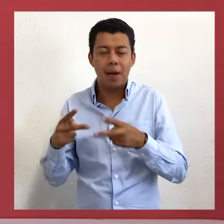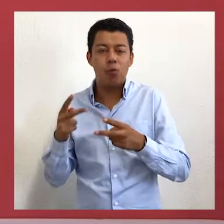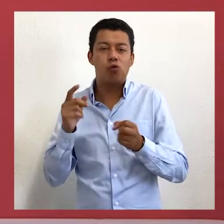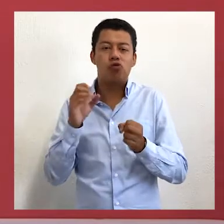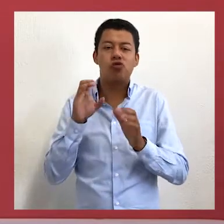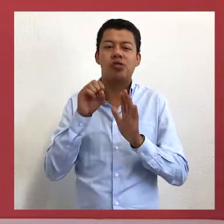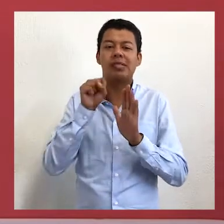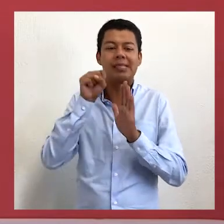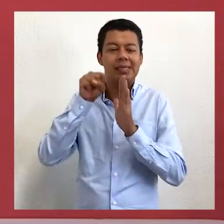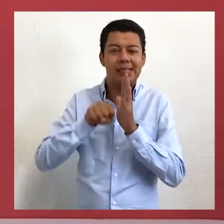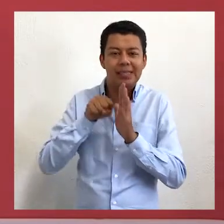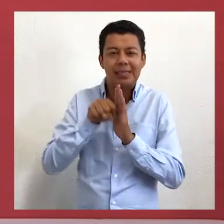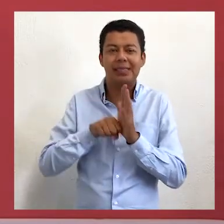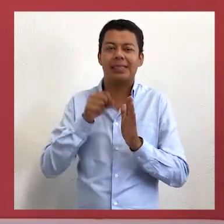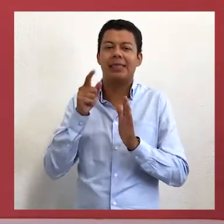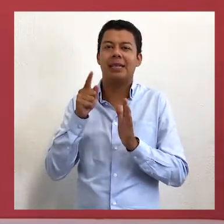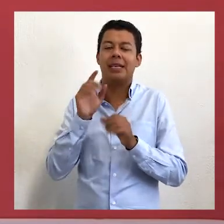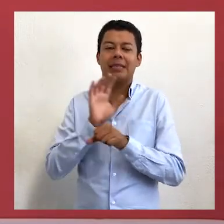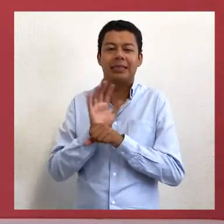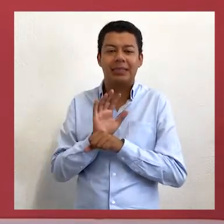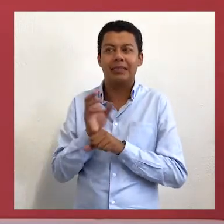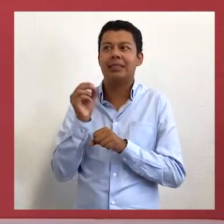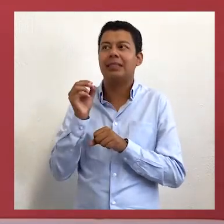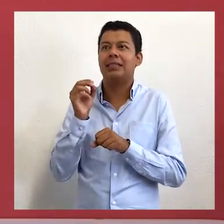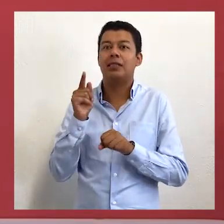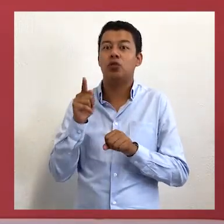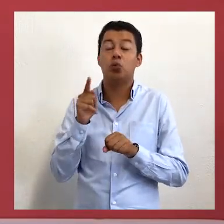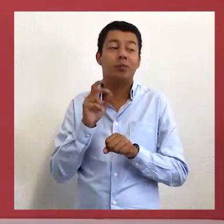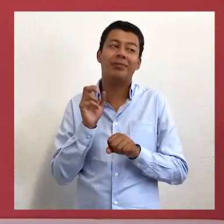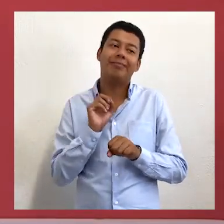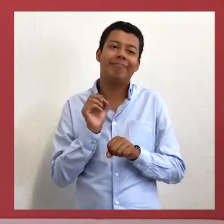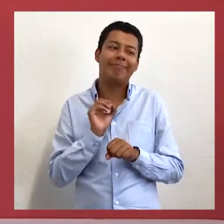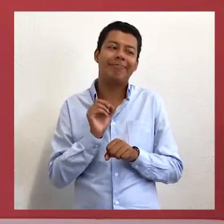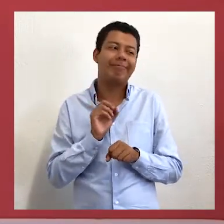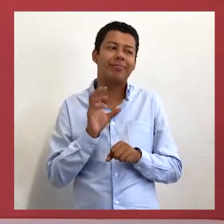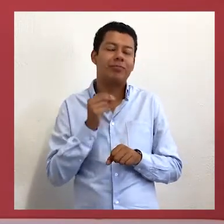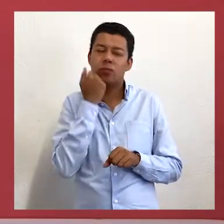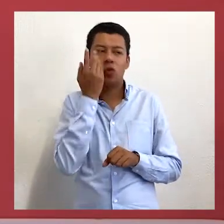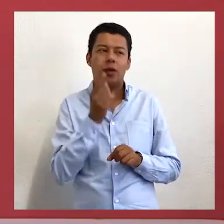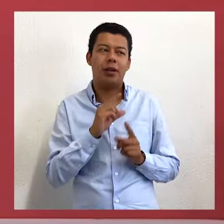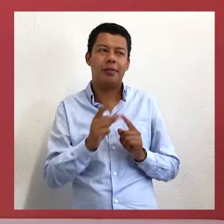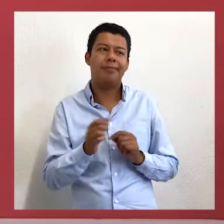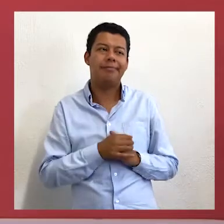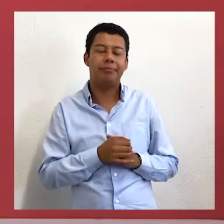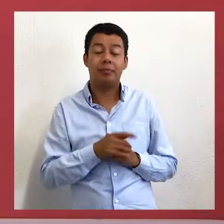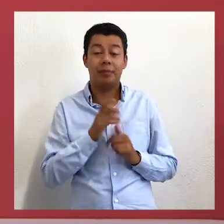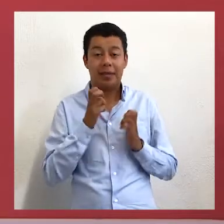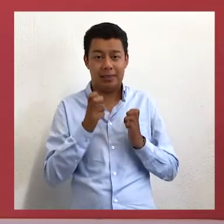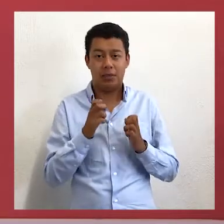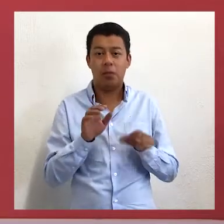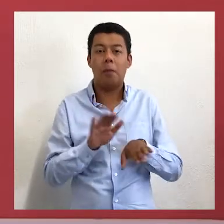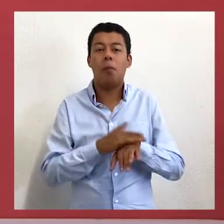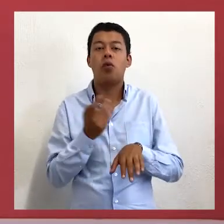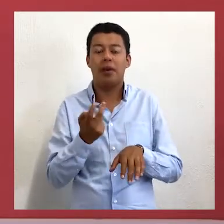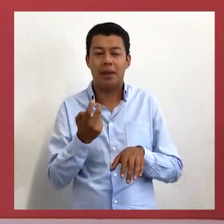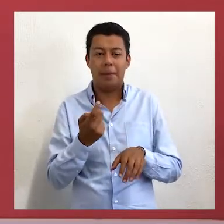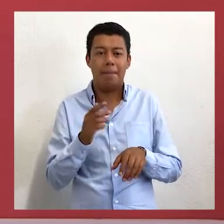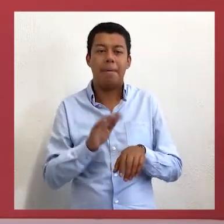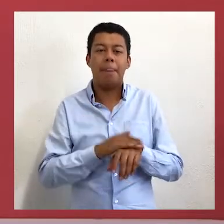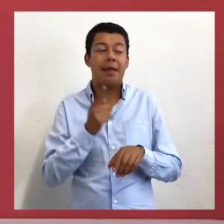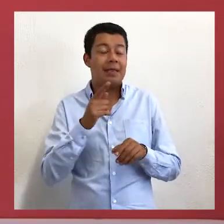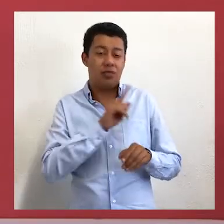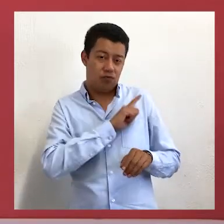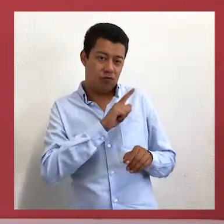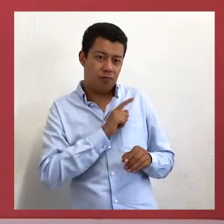no, no quiero, sin ni siquiera saber qué película van a ver, ¿no? Esto es porque él quiere ya formar sus